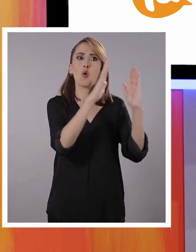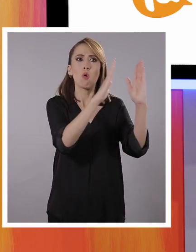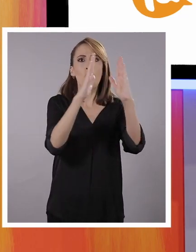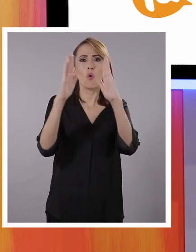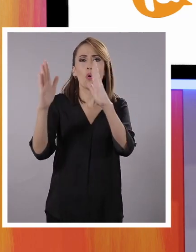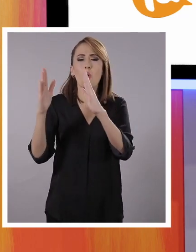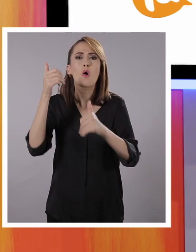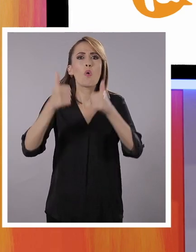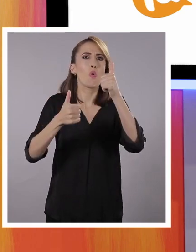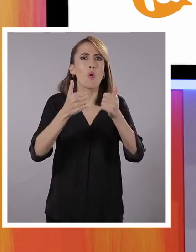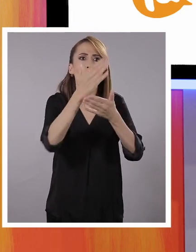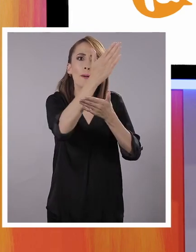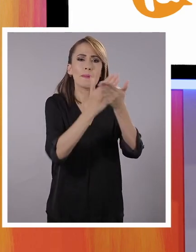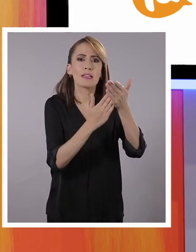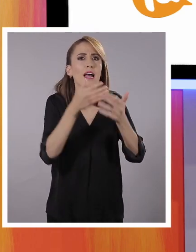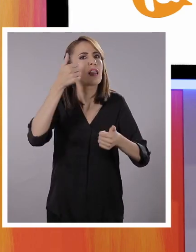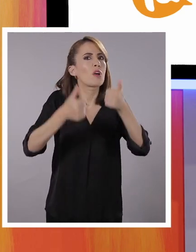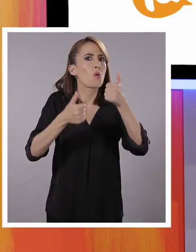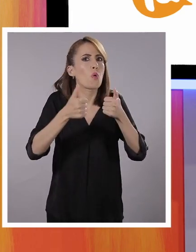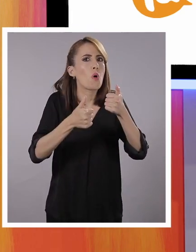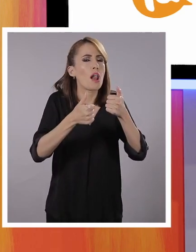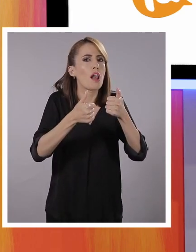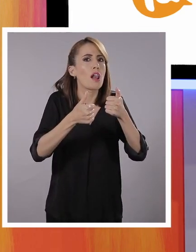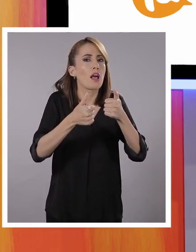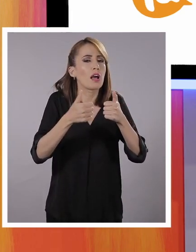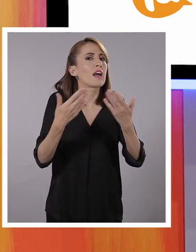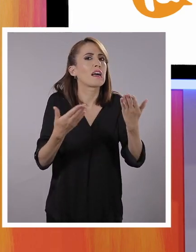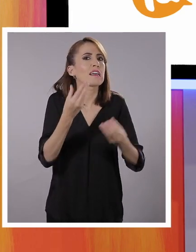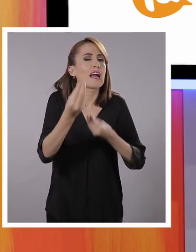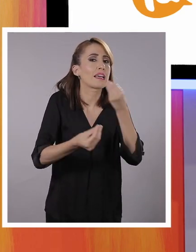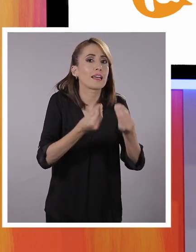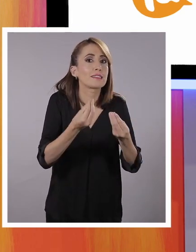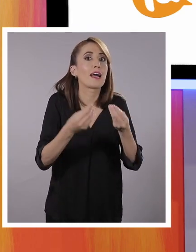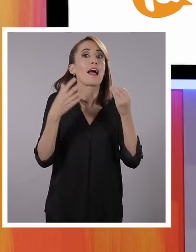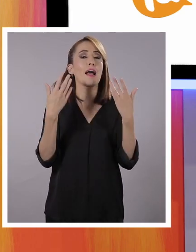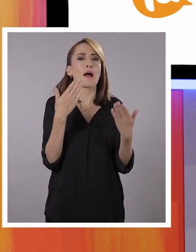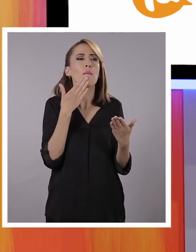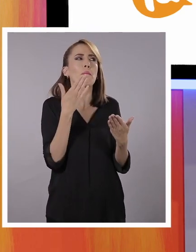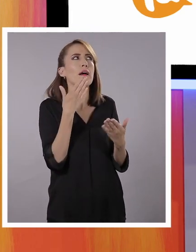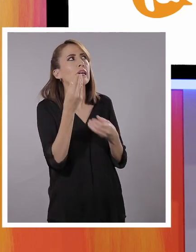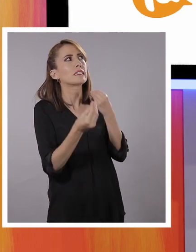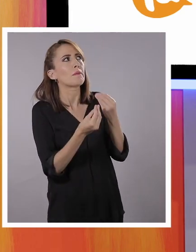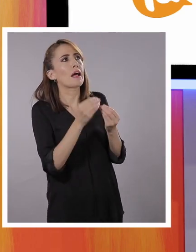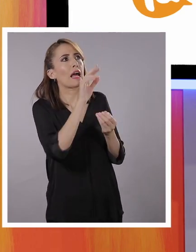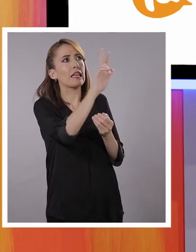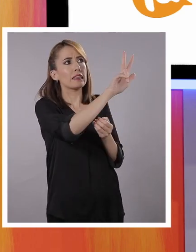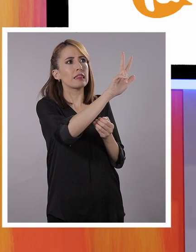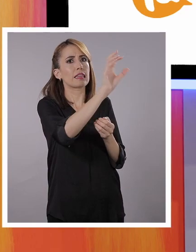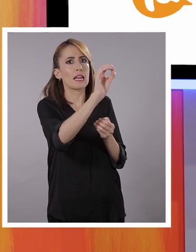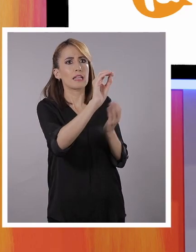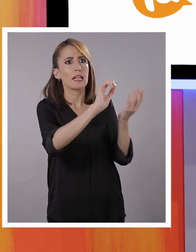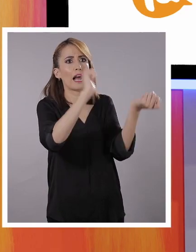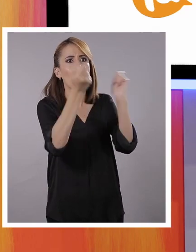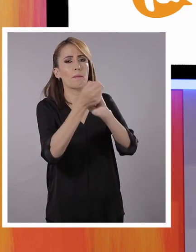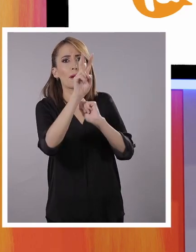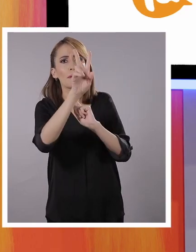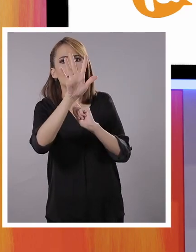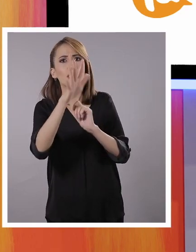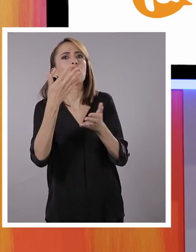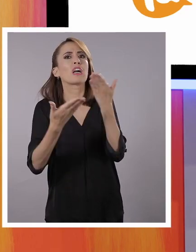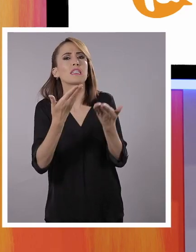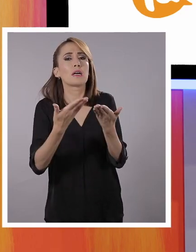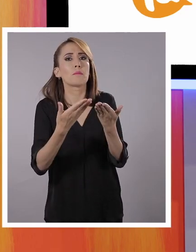5. ¿Qué relación hay entre este número y este de acá? ¿Qué hay que hacer para que el 30 se convierta en